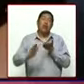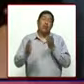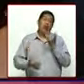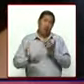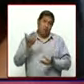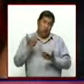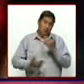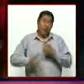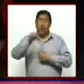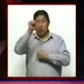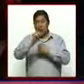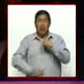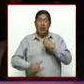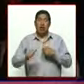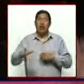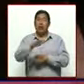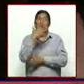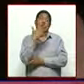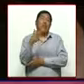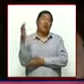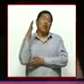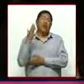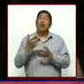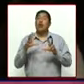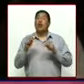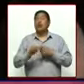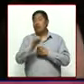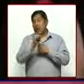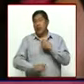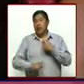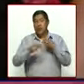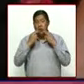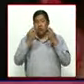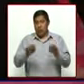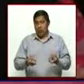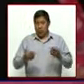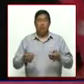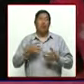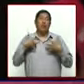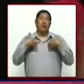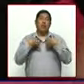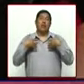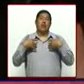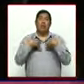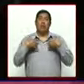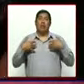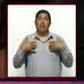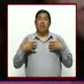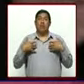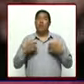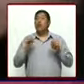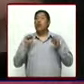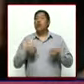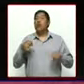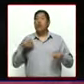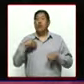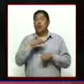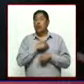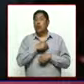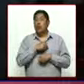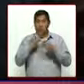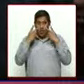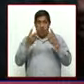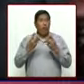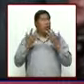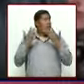Dejen de hacer daño a la madre tierra, dejen de herir a los inocentes que son los animales. Según hemos podido extractar también, Miriam,